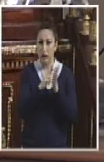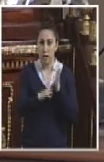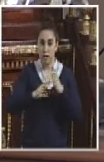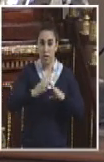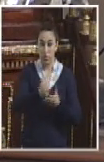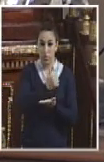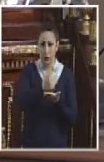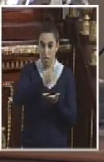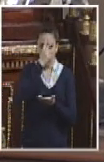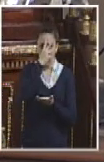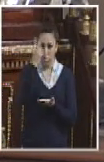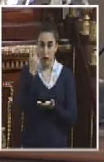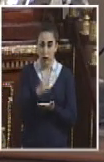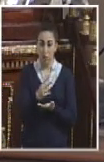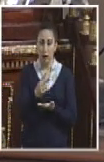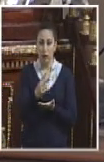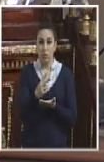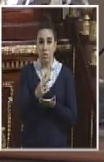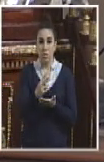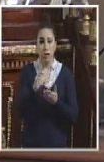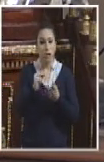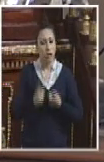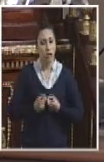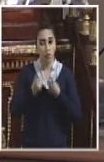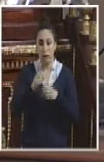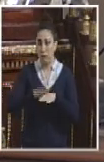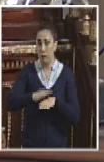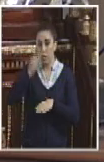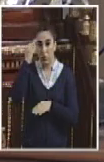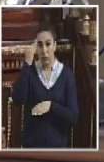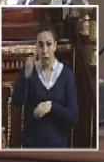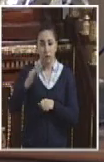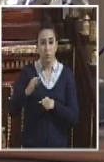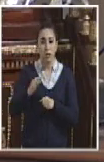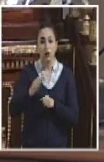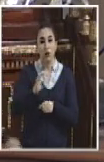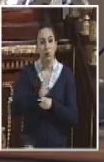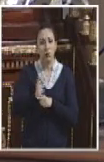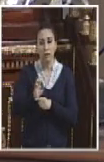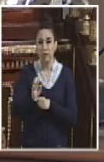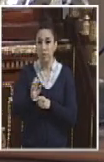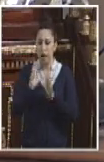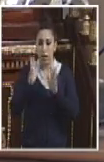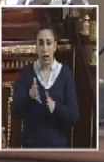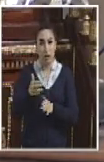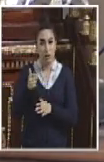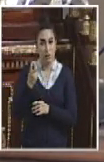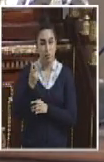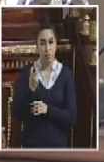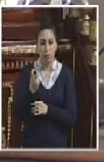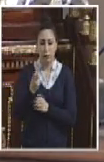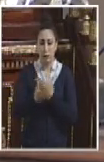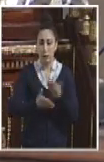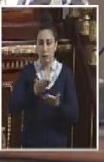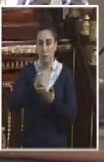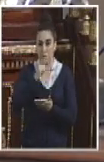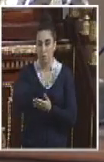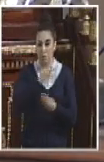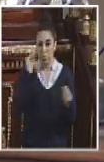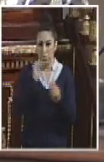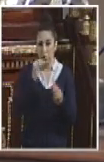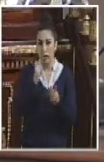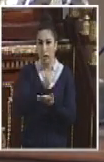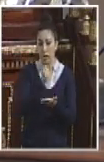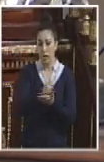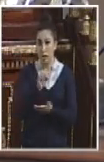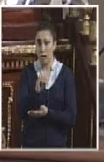del Congreso de la Ciudad de México, no ha lugar a conceder dicha solicitud, por lo que queda firme el turno para su análisis y dictamen en las Comisiones Unidas